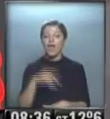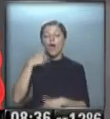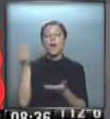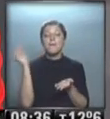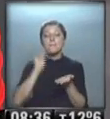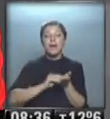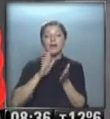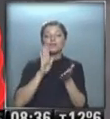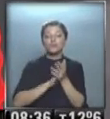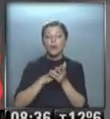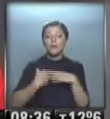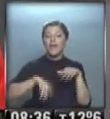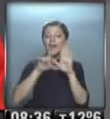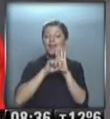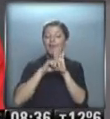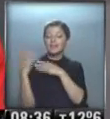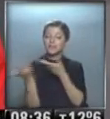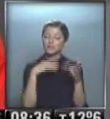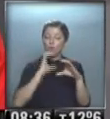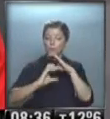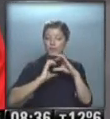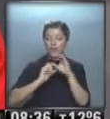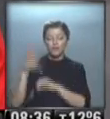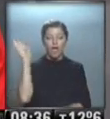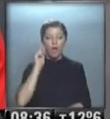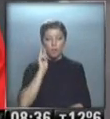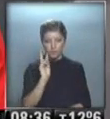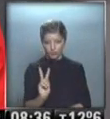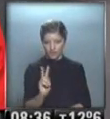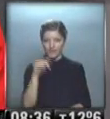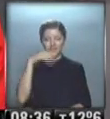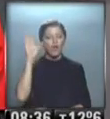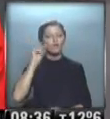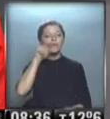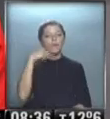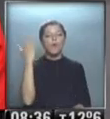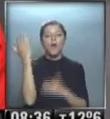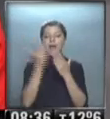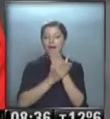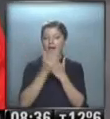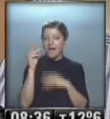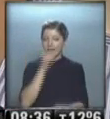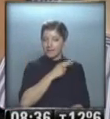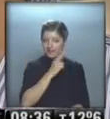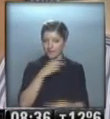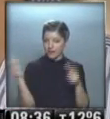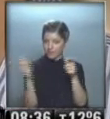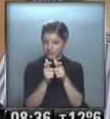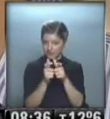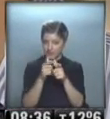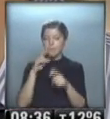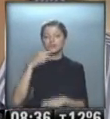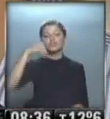Más repercusiones sobre la plena vigencia de la Ley de Servicios de Comunicación Audiovisual. Esto dijo el jefe de gabinete, Juan Manuel Aval Medina. Uno cuando